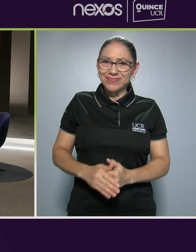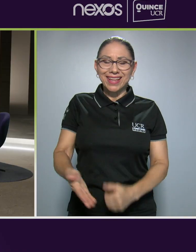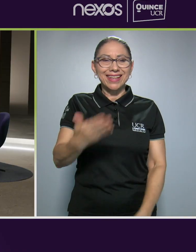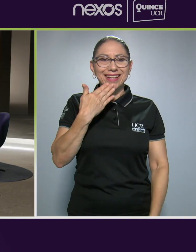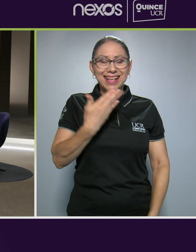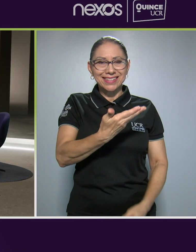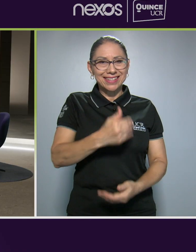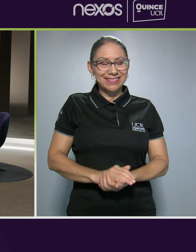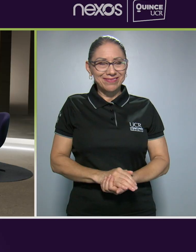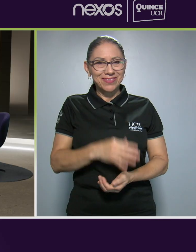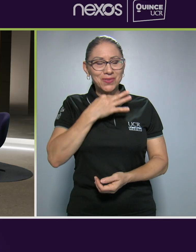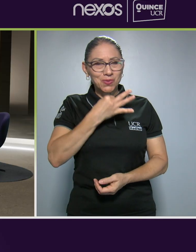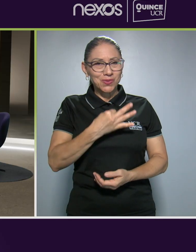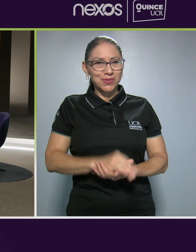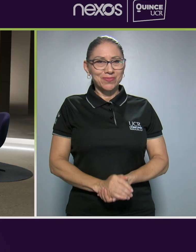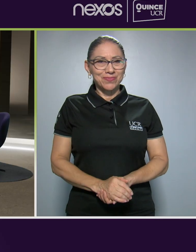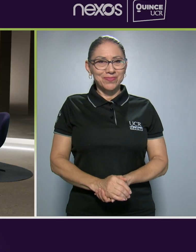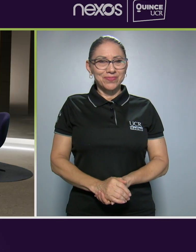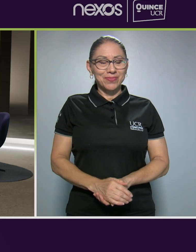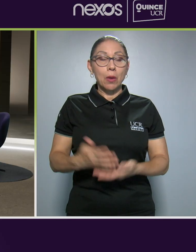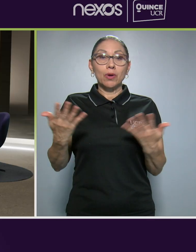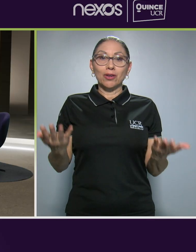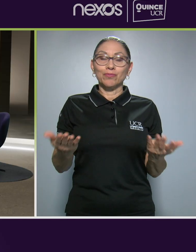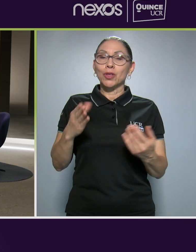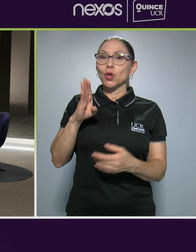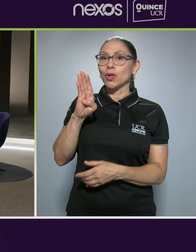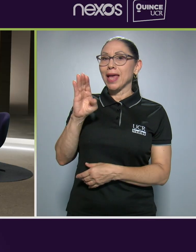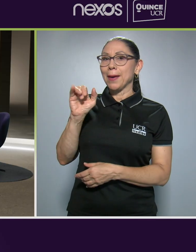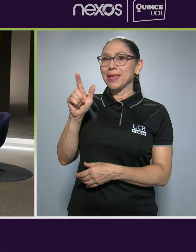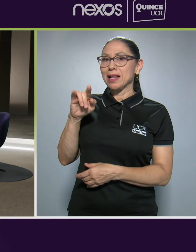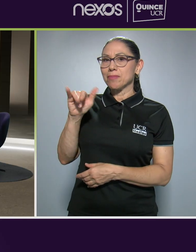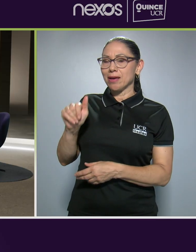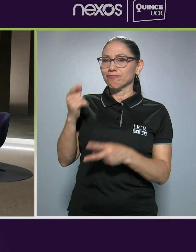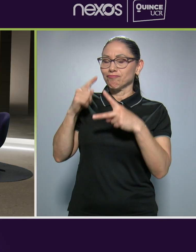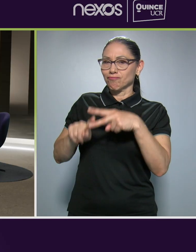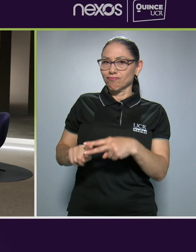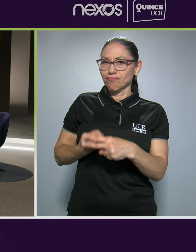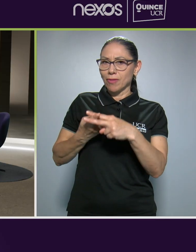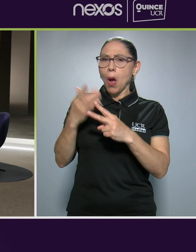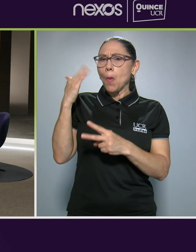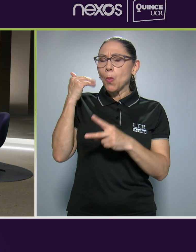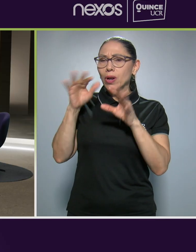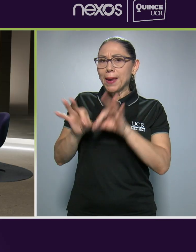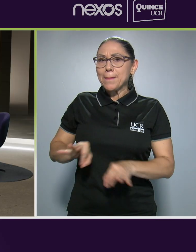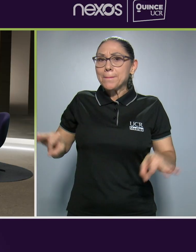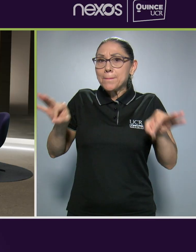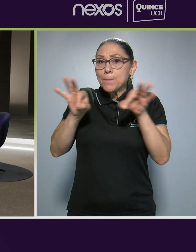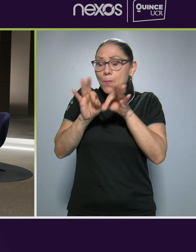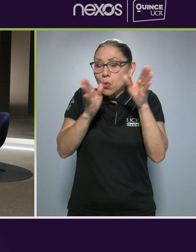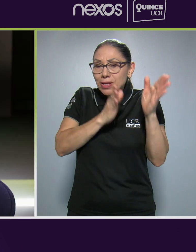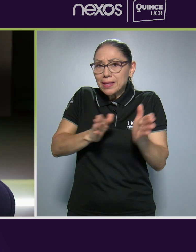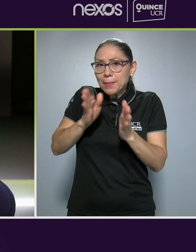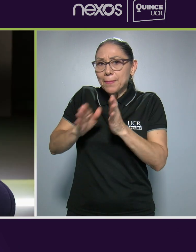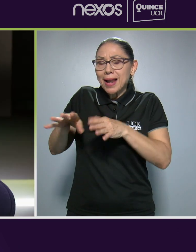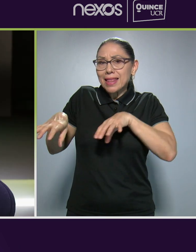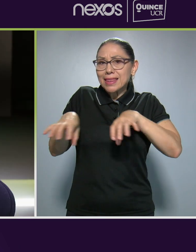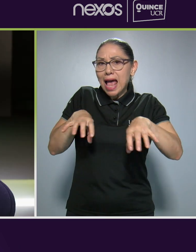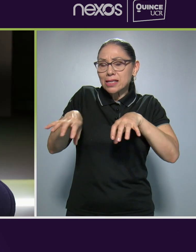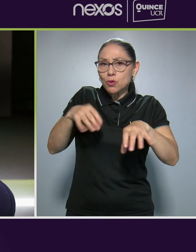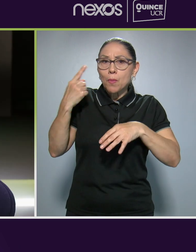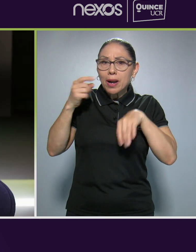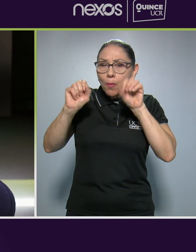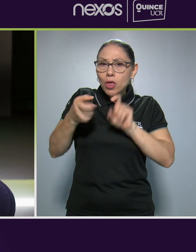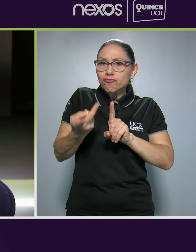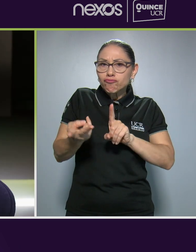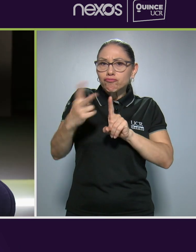Un gusto. Claro que sí. Bueno, doña Vilvia, para comenzar, ¿por qué era importante tener un plan de acción para poder ejecutar esta política